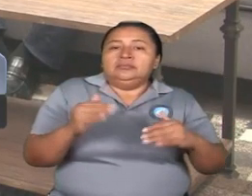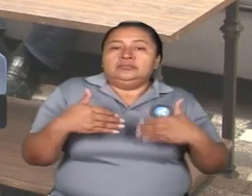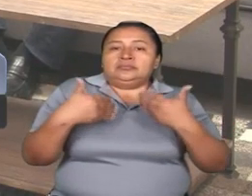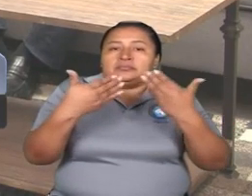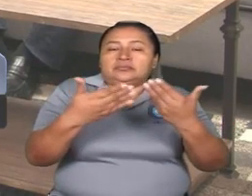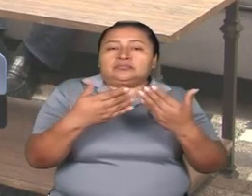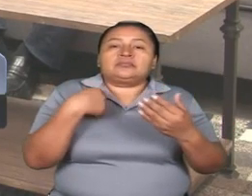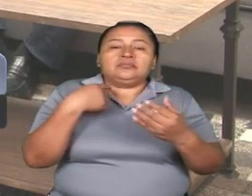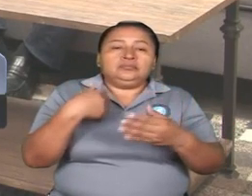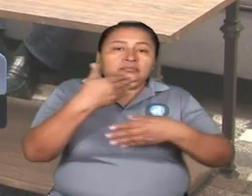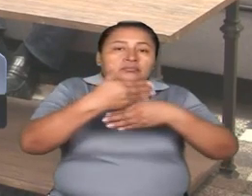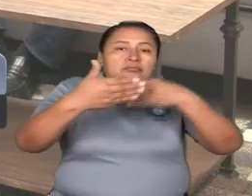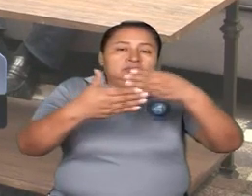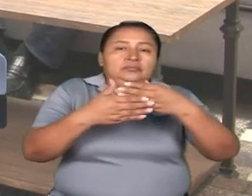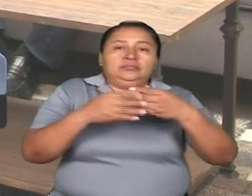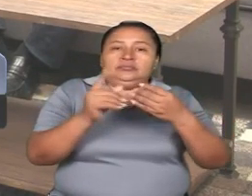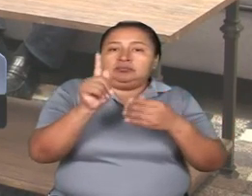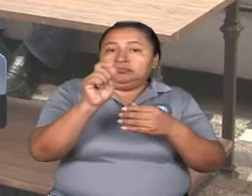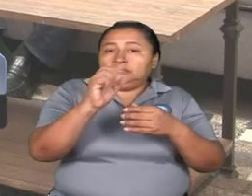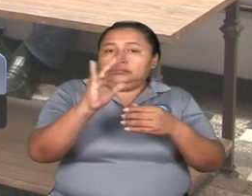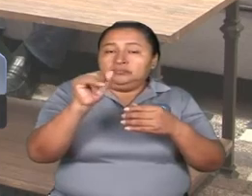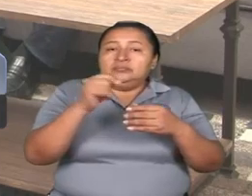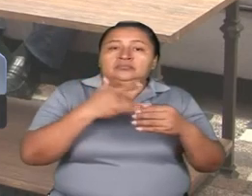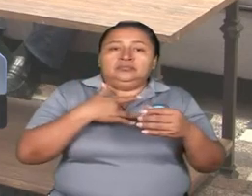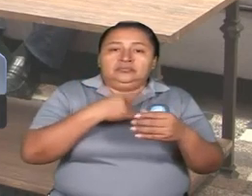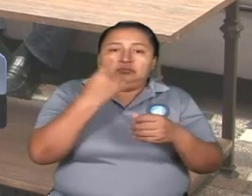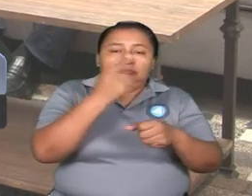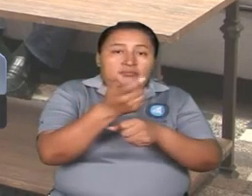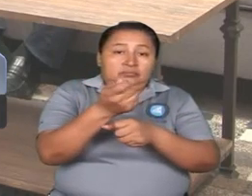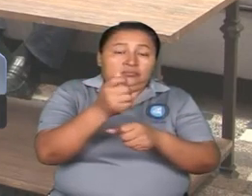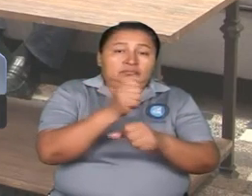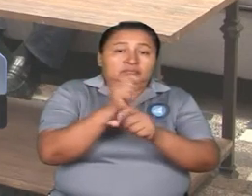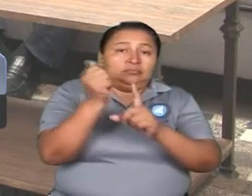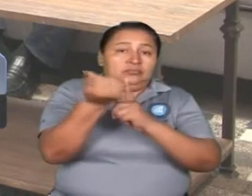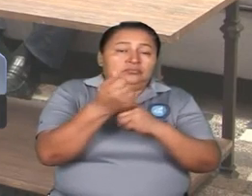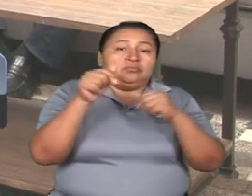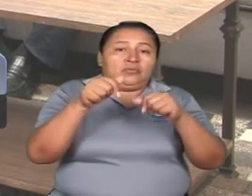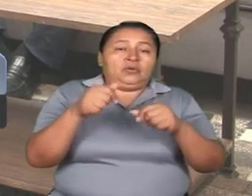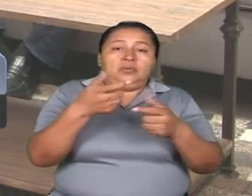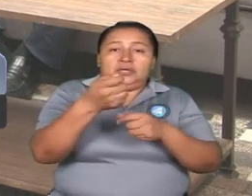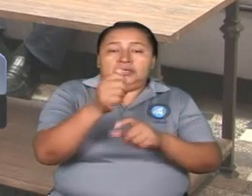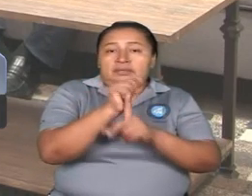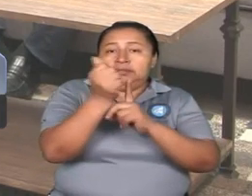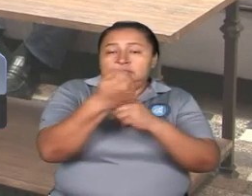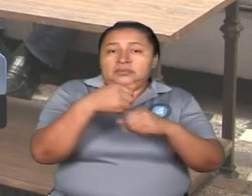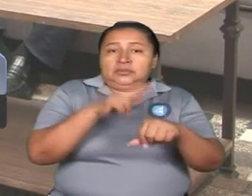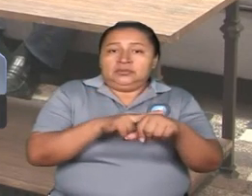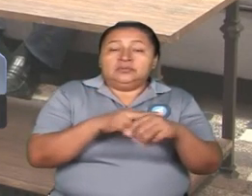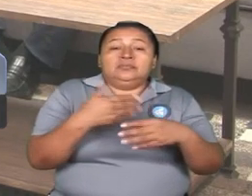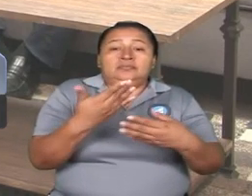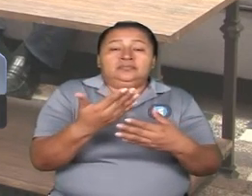lo que es la infraestructura técnica que requiere un canal como el canal de la Asamblea Nacional.